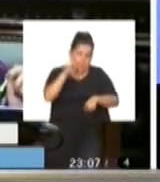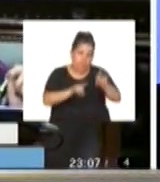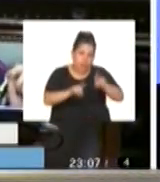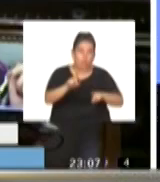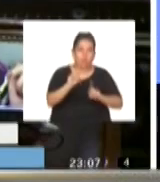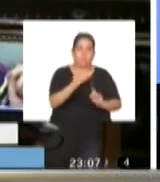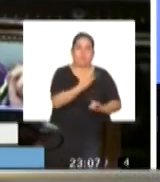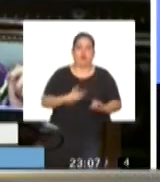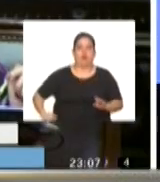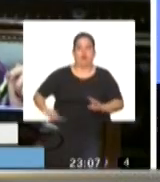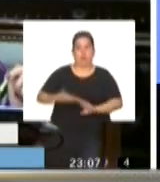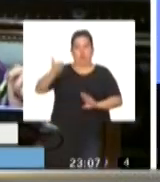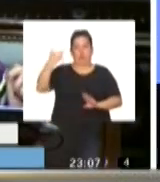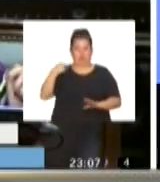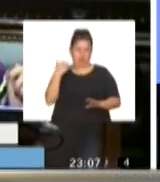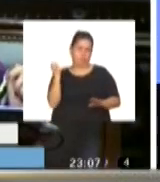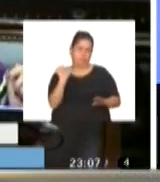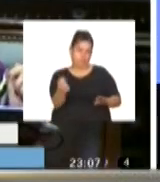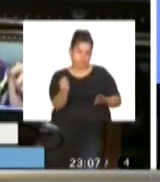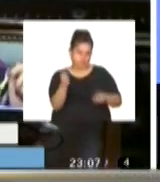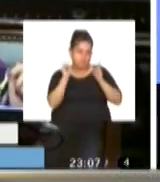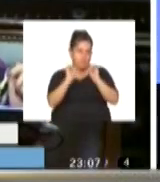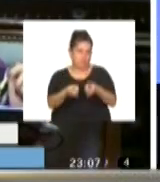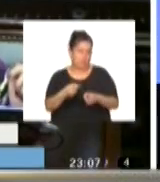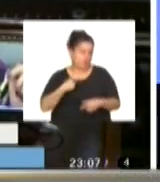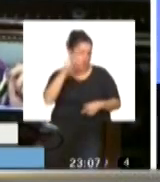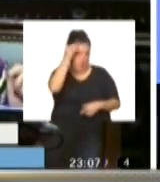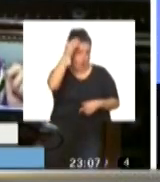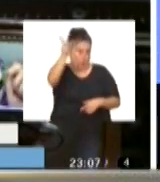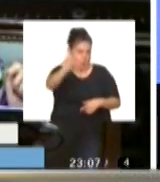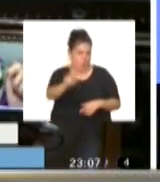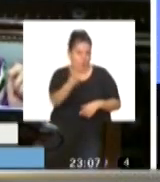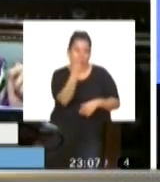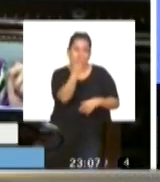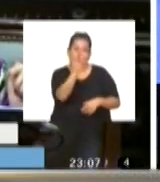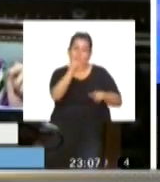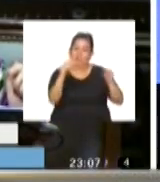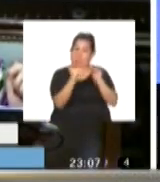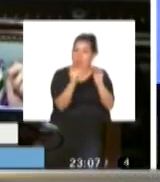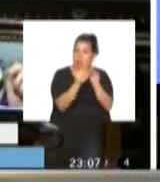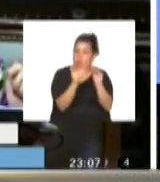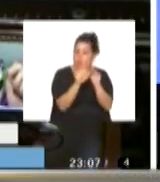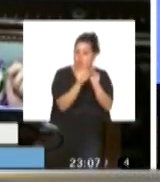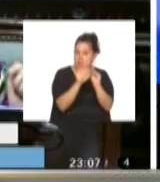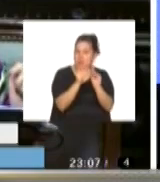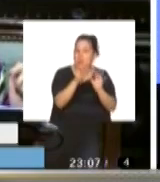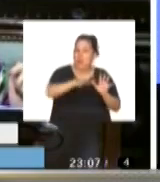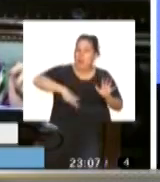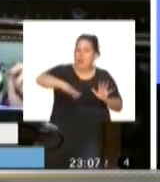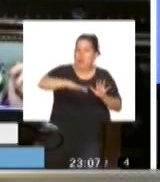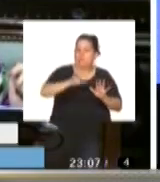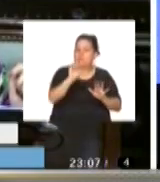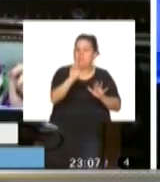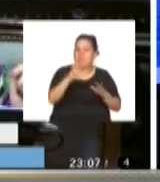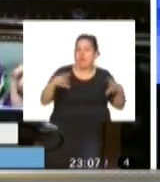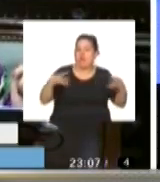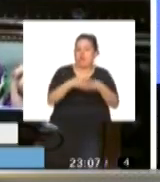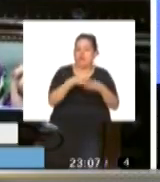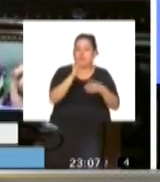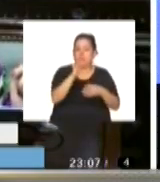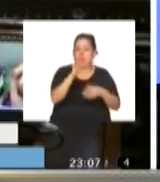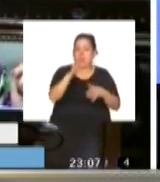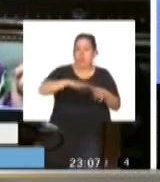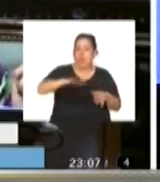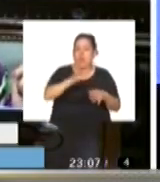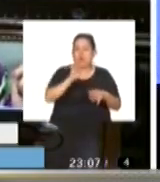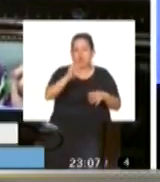que le entraron, es que el eslogan era muy potente, hermano. Se metieron con un tema, el tema que tiene que